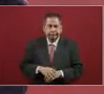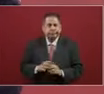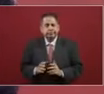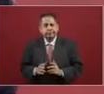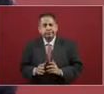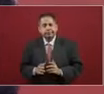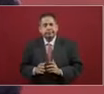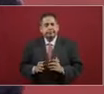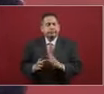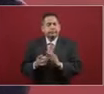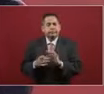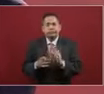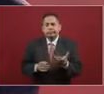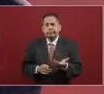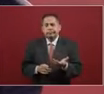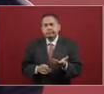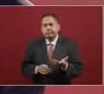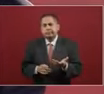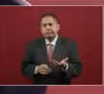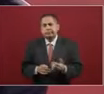no diría